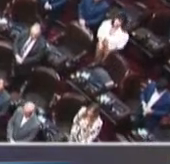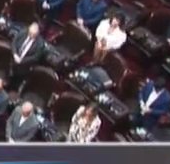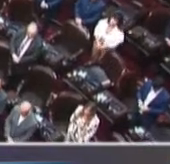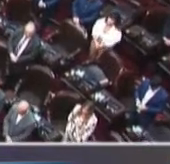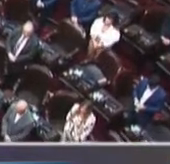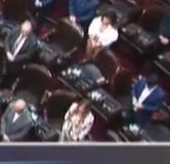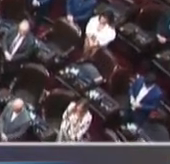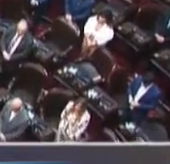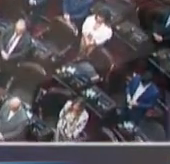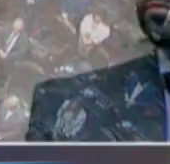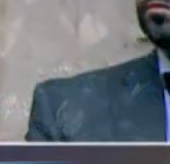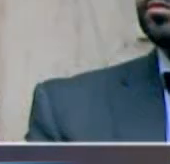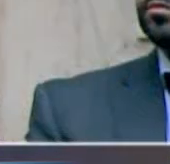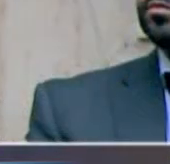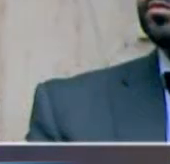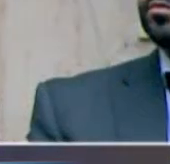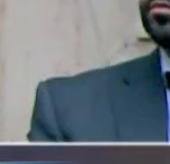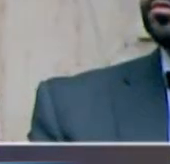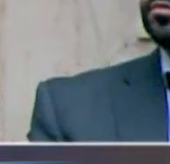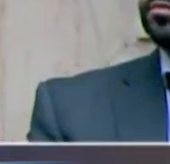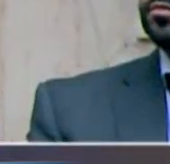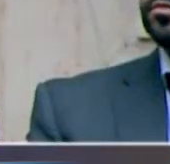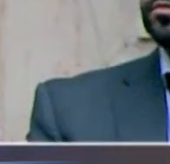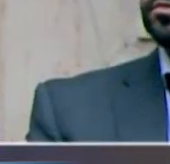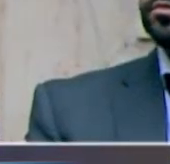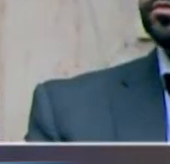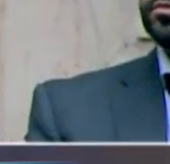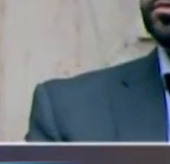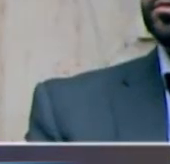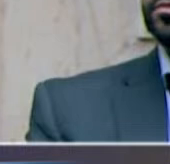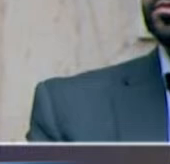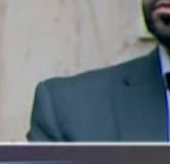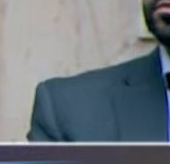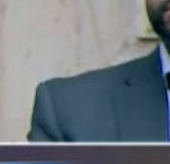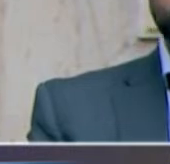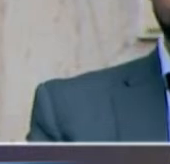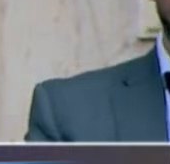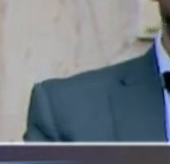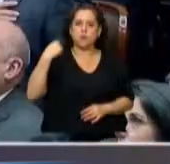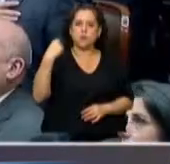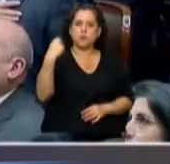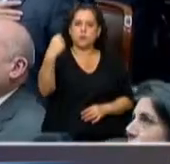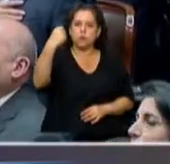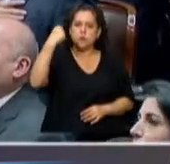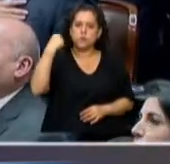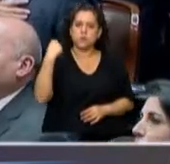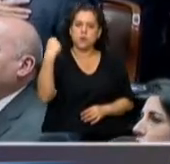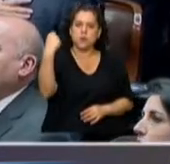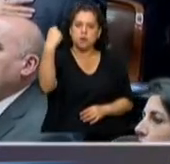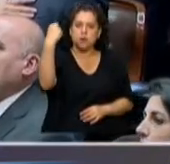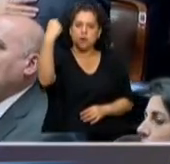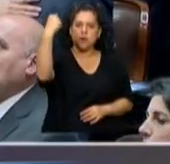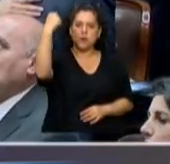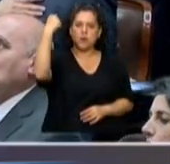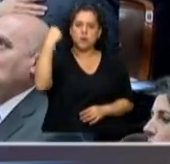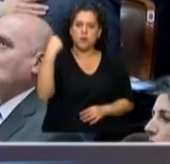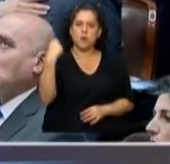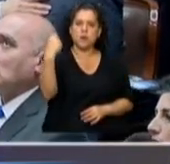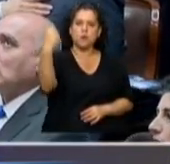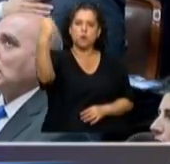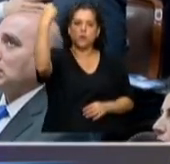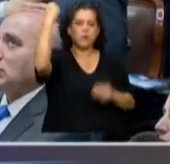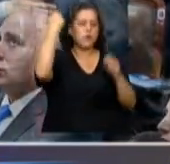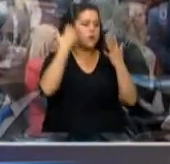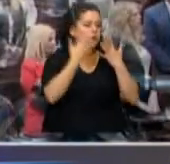Exactamente. Bueno, hay que ver en este contexto si la Libertad Avanza toma ese guante y empieza a constituir la exploración